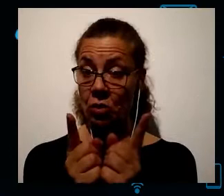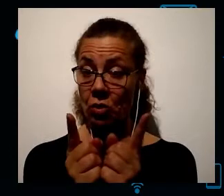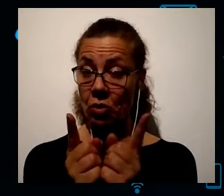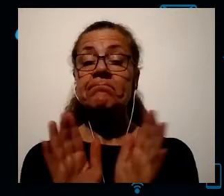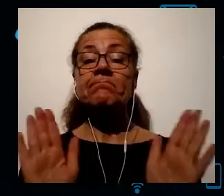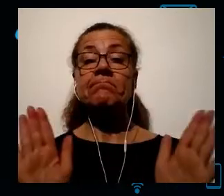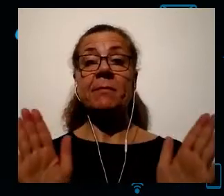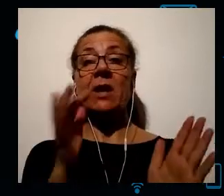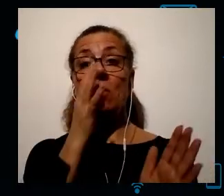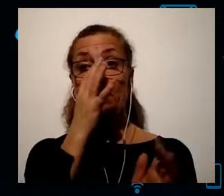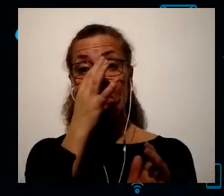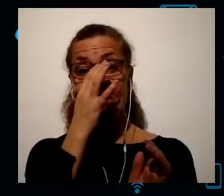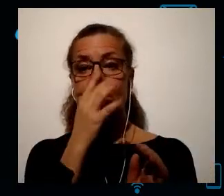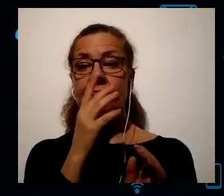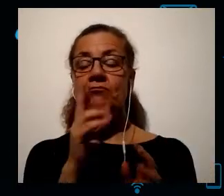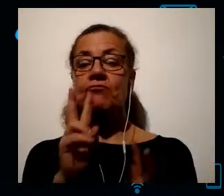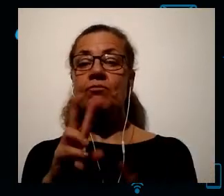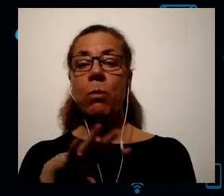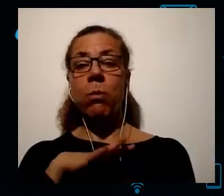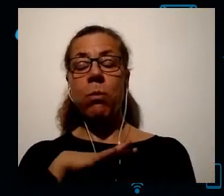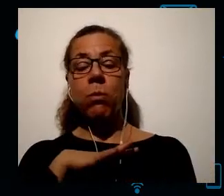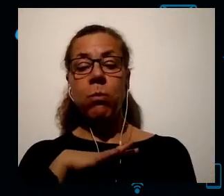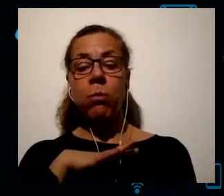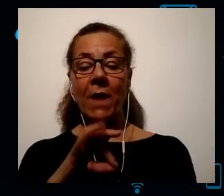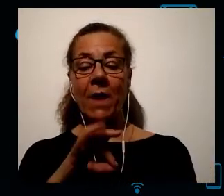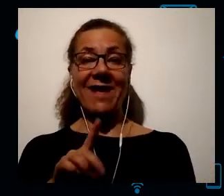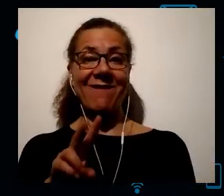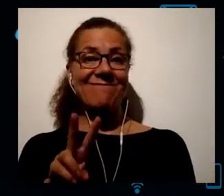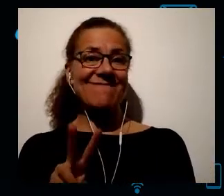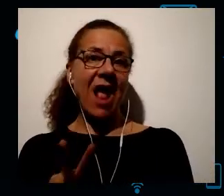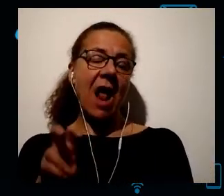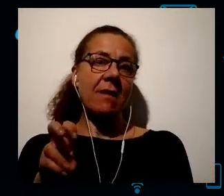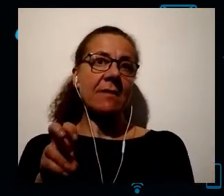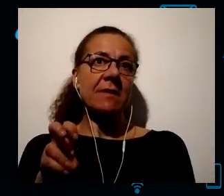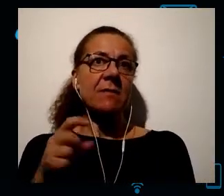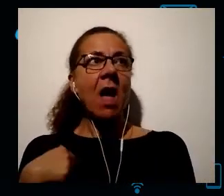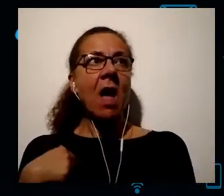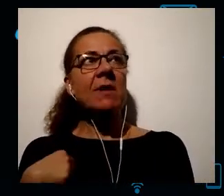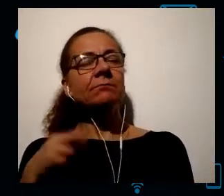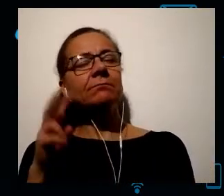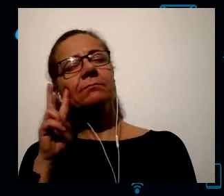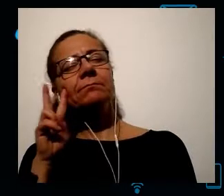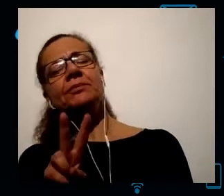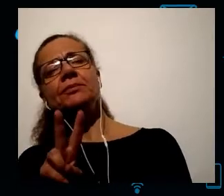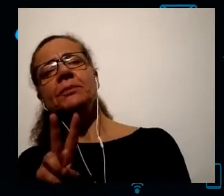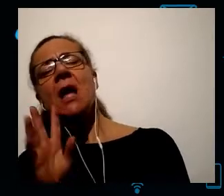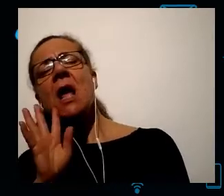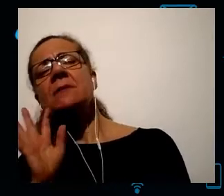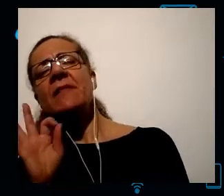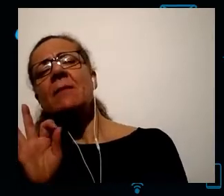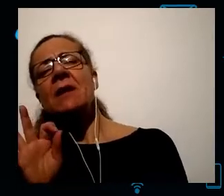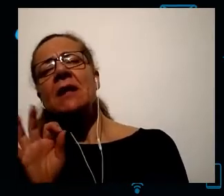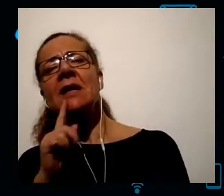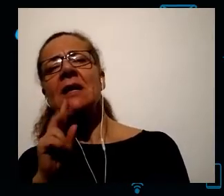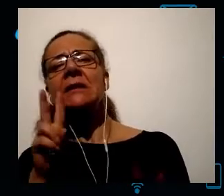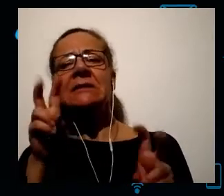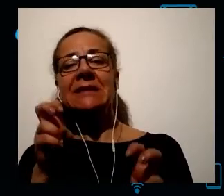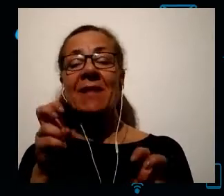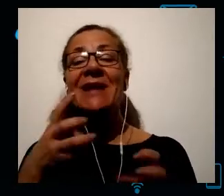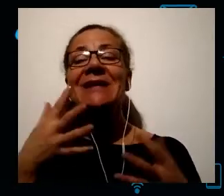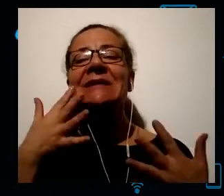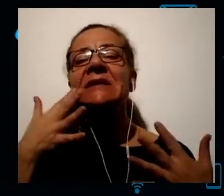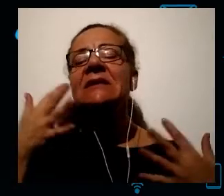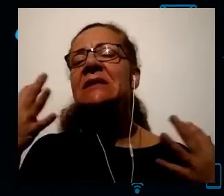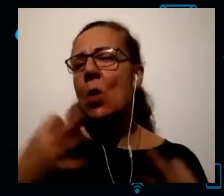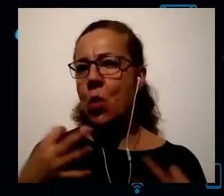en un primer punto no nos hace fijar la mirada específicamente en la cuestión de la seguridad